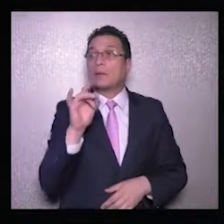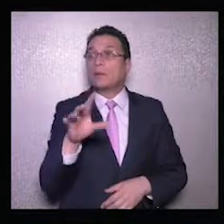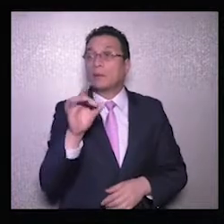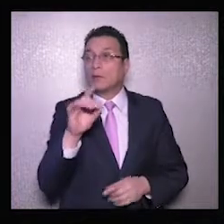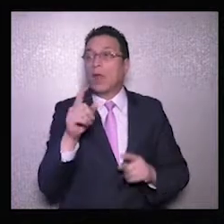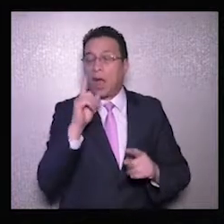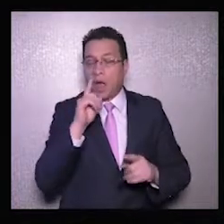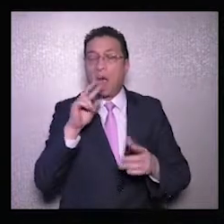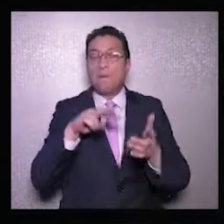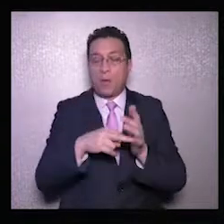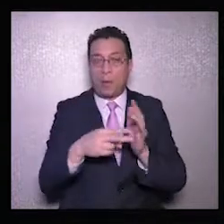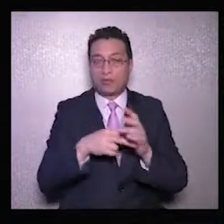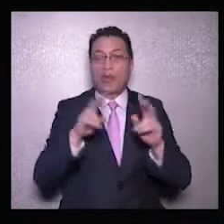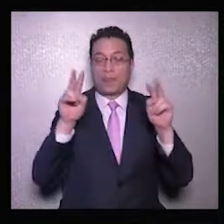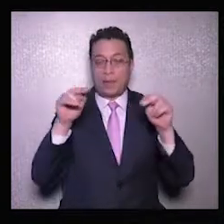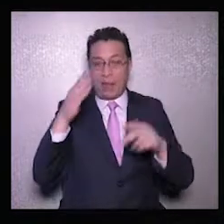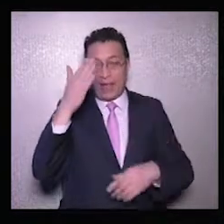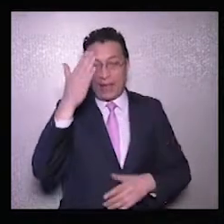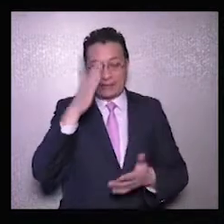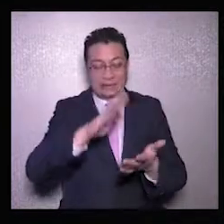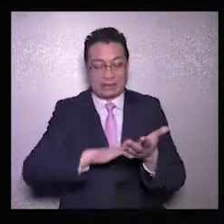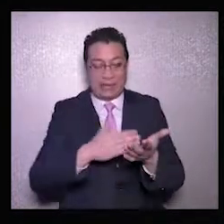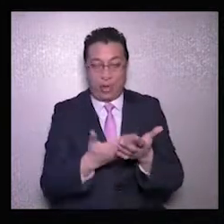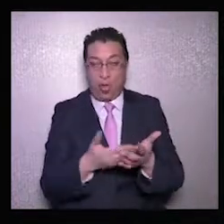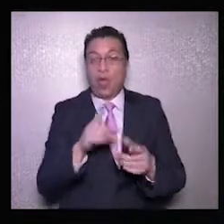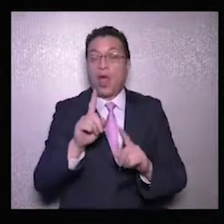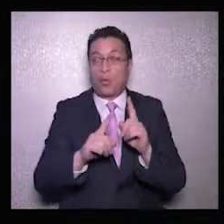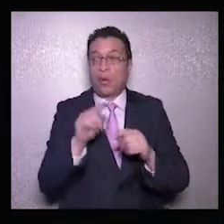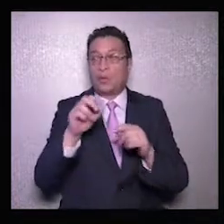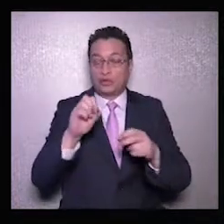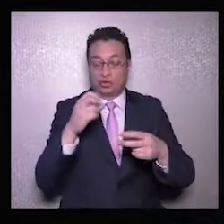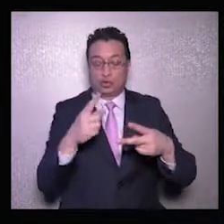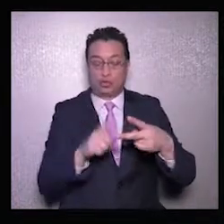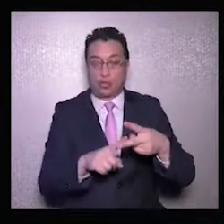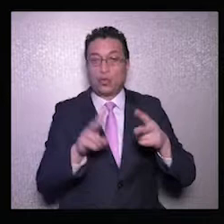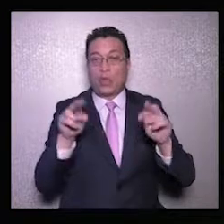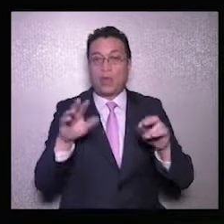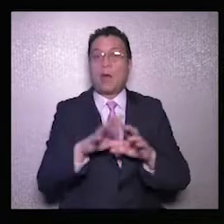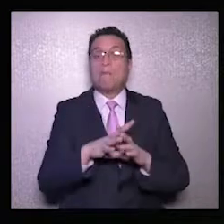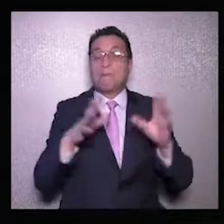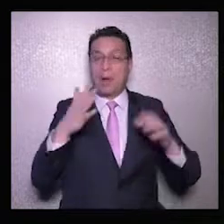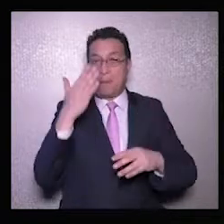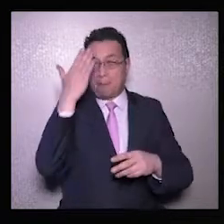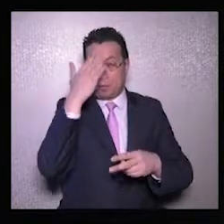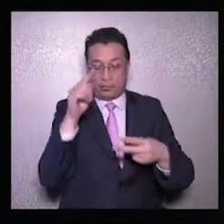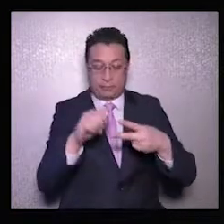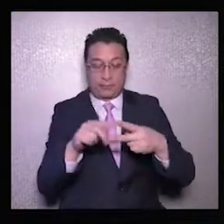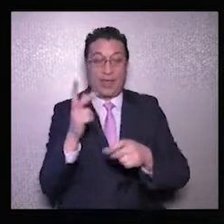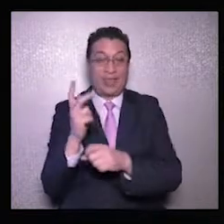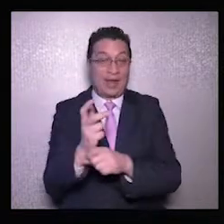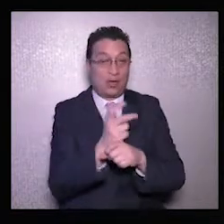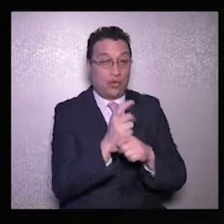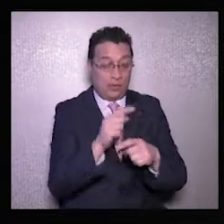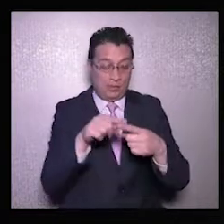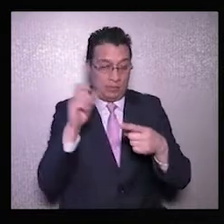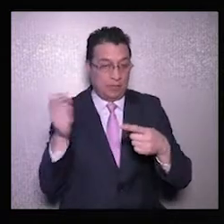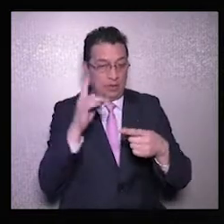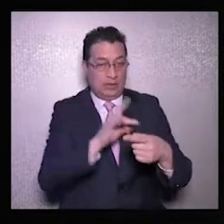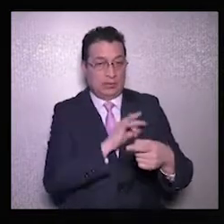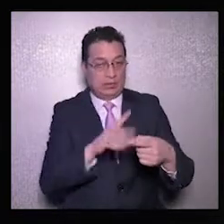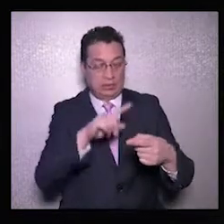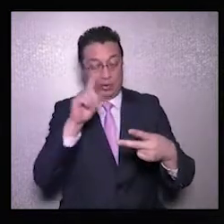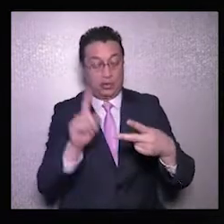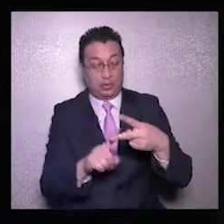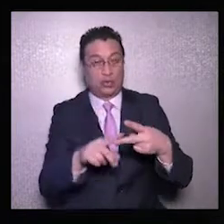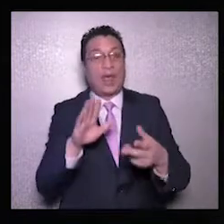preocupación en torno al tema de la salud, algunos puntos, sigue siendo el segundo tema de mayor preocupación después de la delincuencia en Chile a nivel ciudadano.